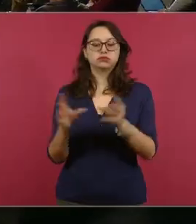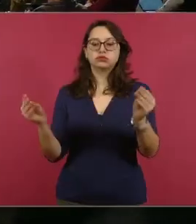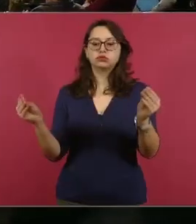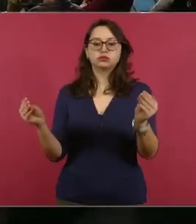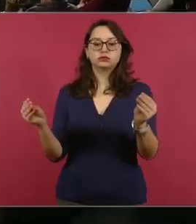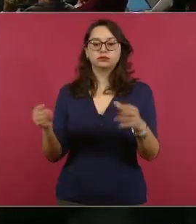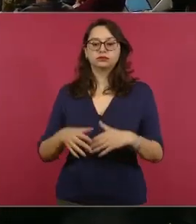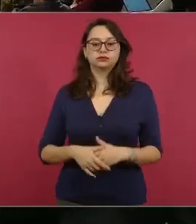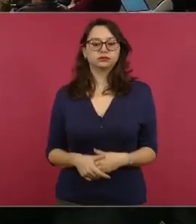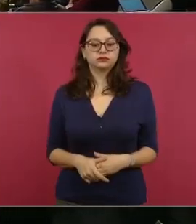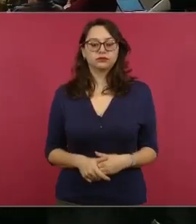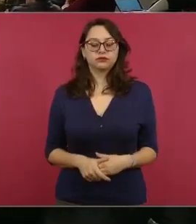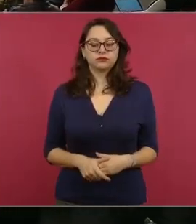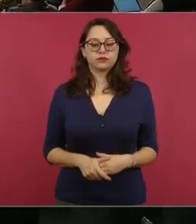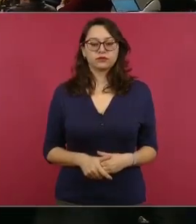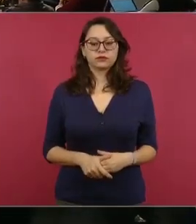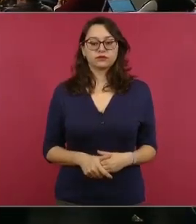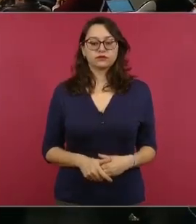El día